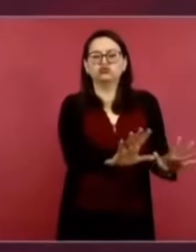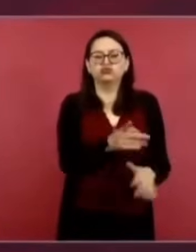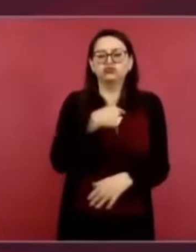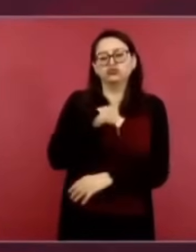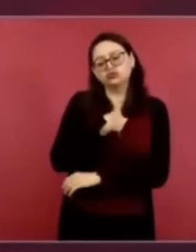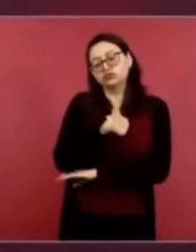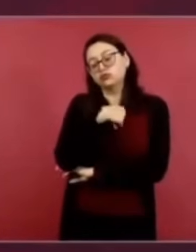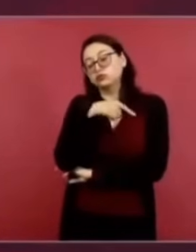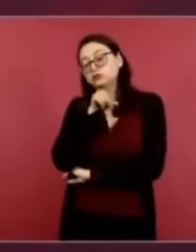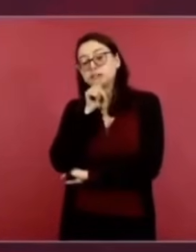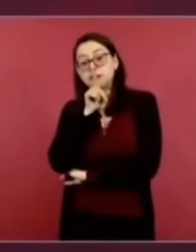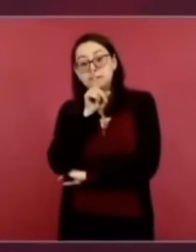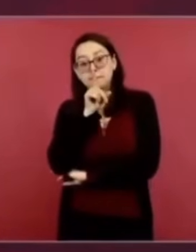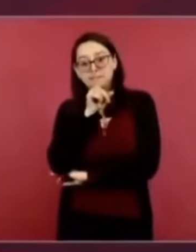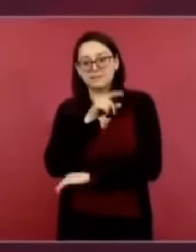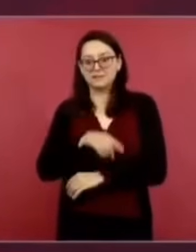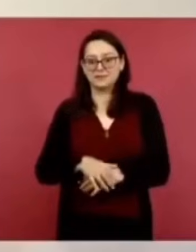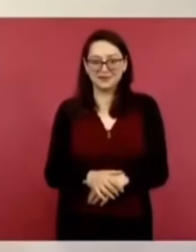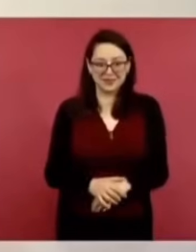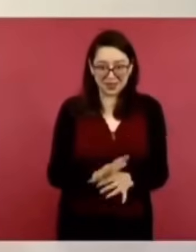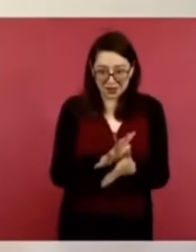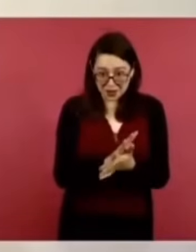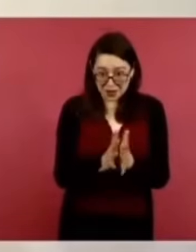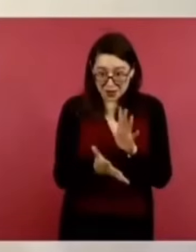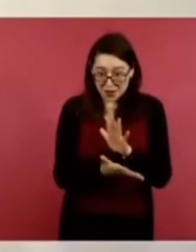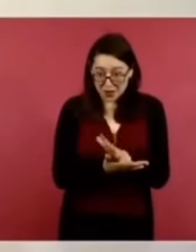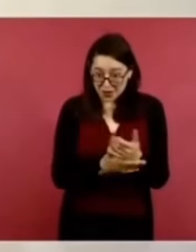mucho menos cómplice,